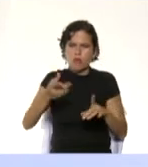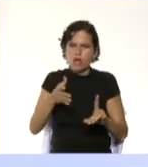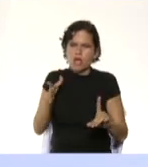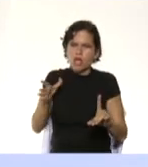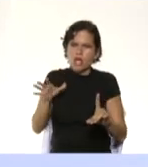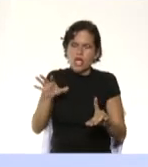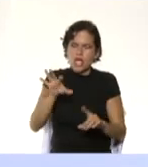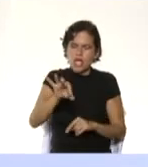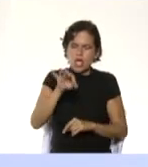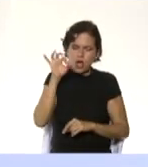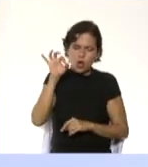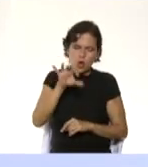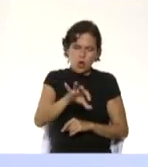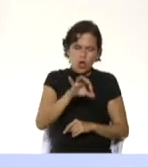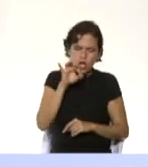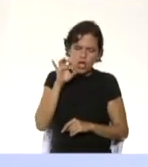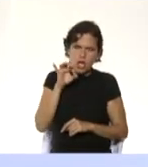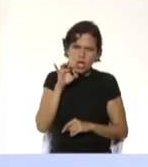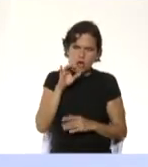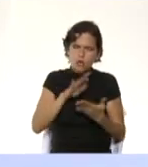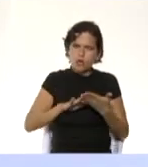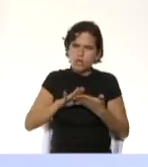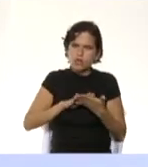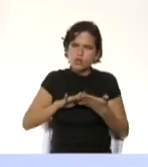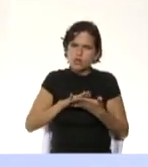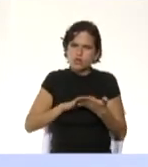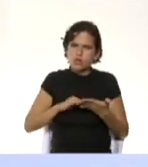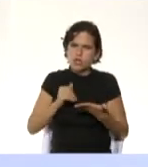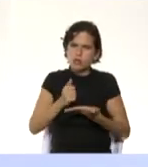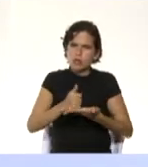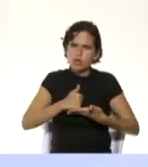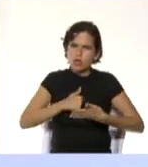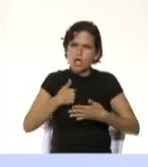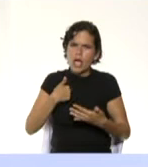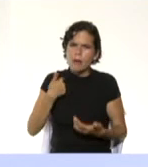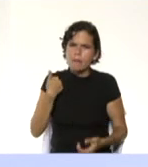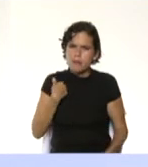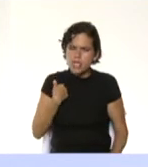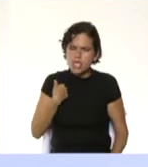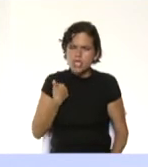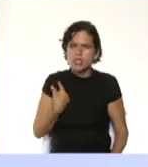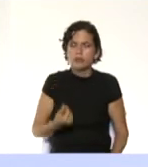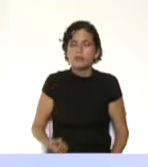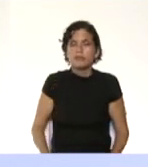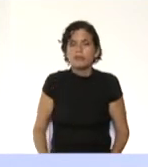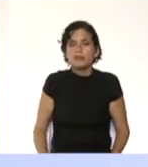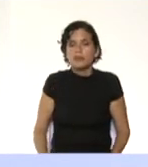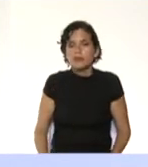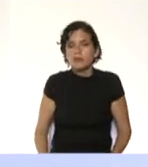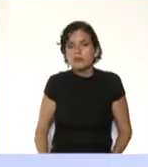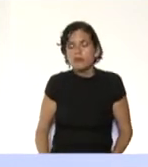Luego elegir una alternativa que me permita a mí tomar en cuenta